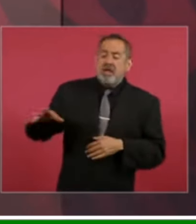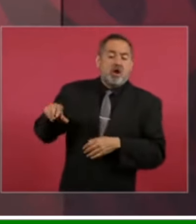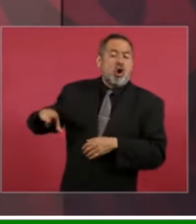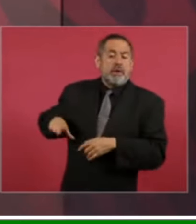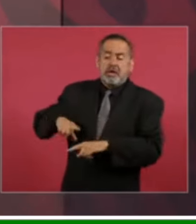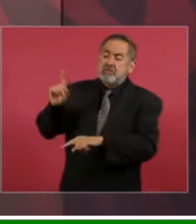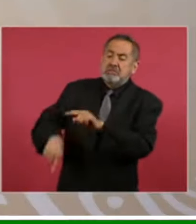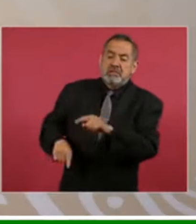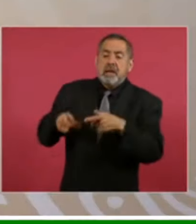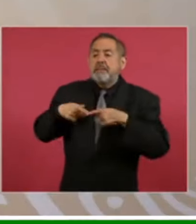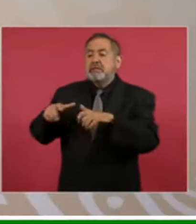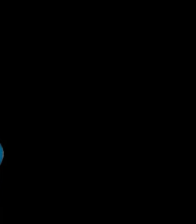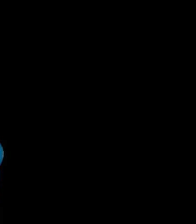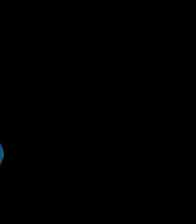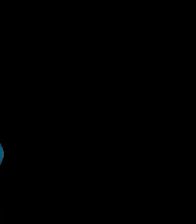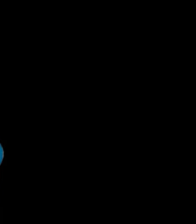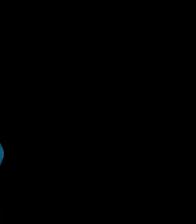del interés público.